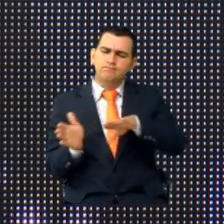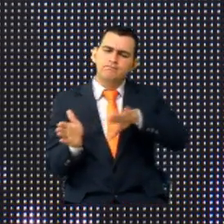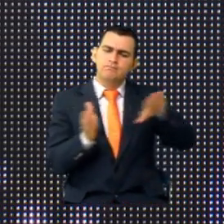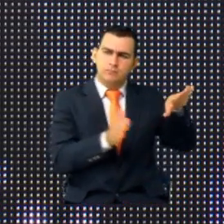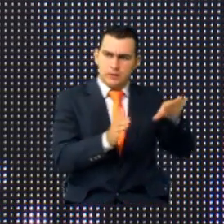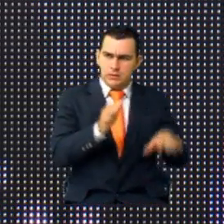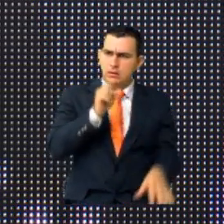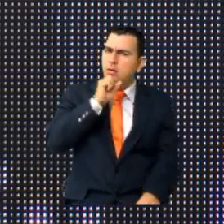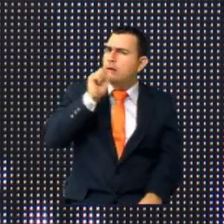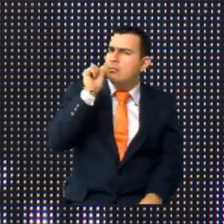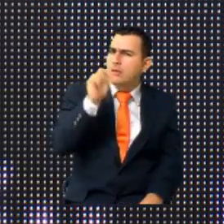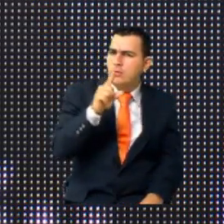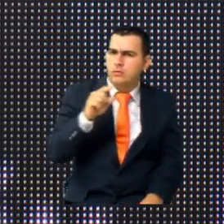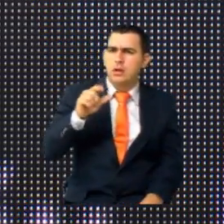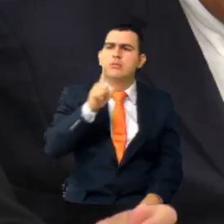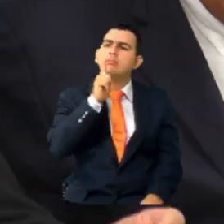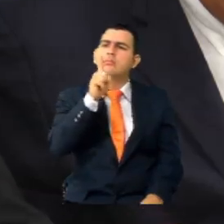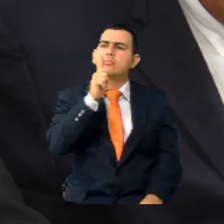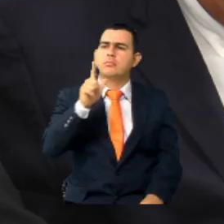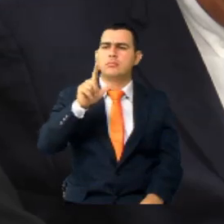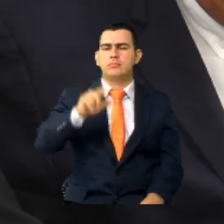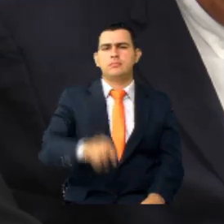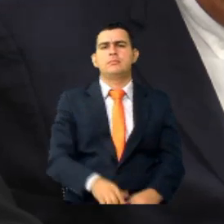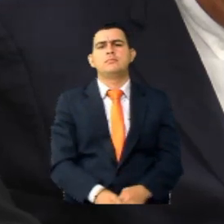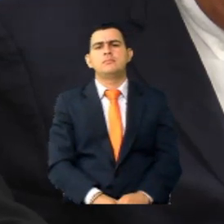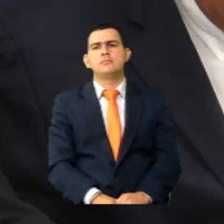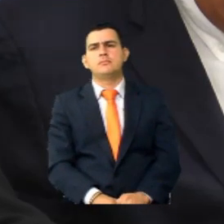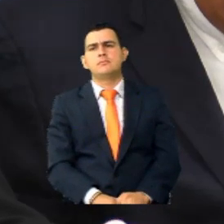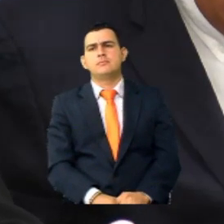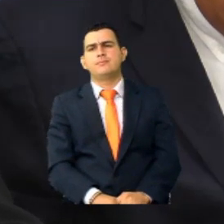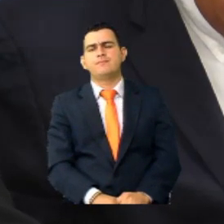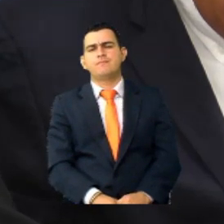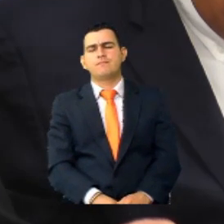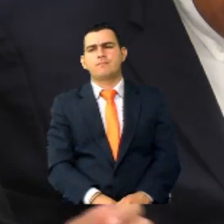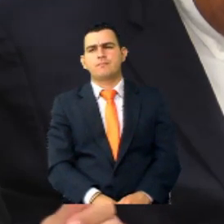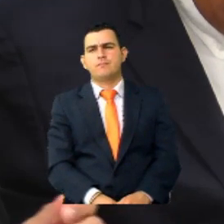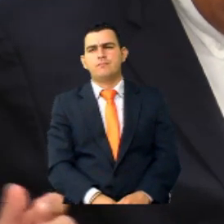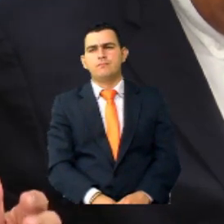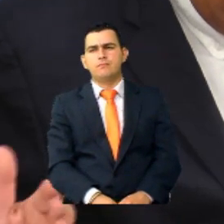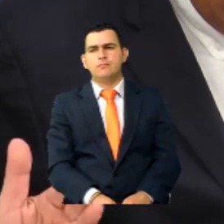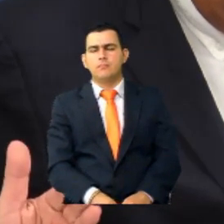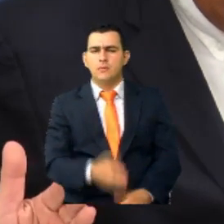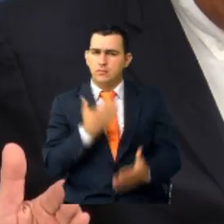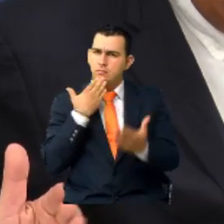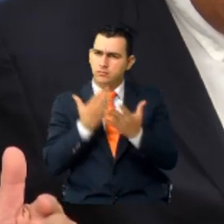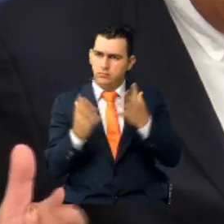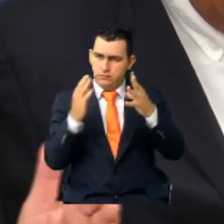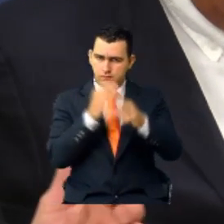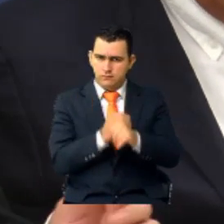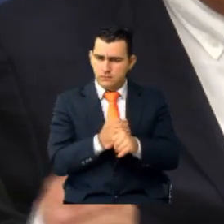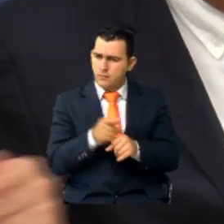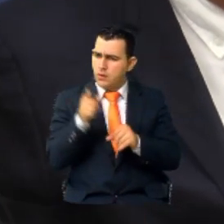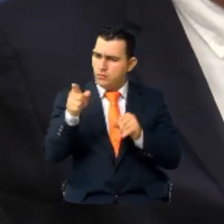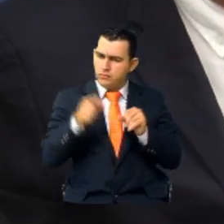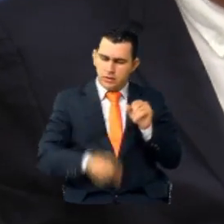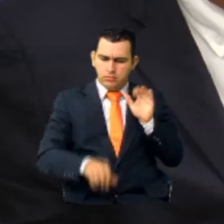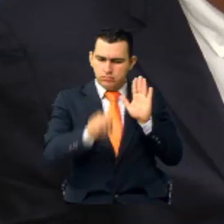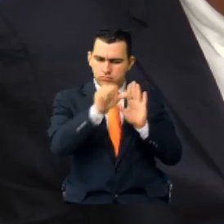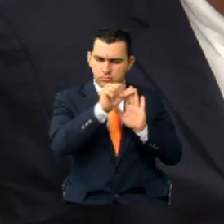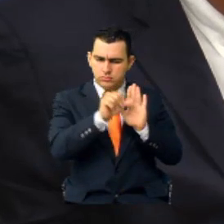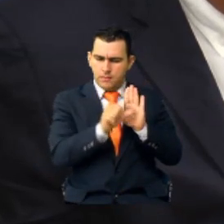al candidato Jonathan Vázquez. Candidato Jonathan, buenas noches. En su propuesta de gobierno en el tema de